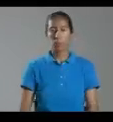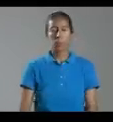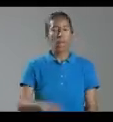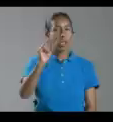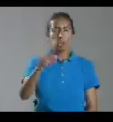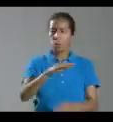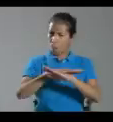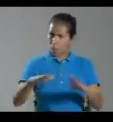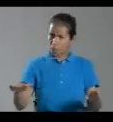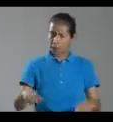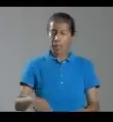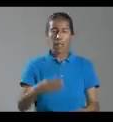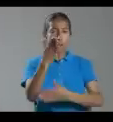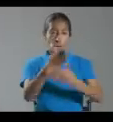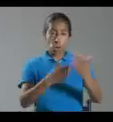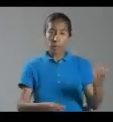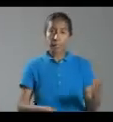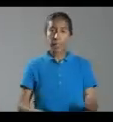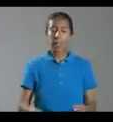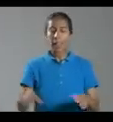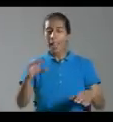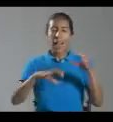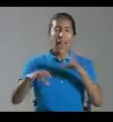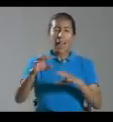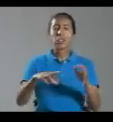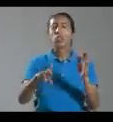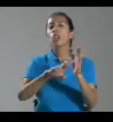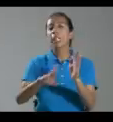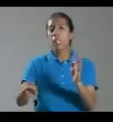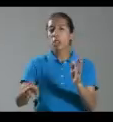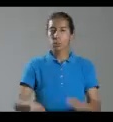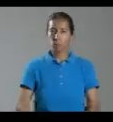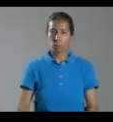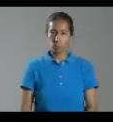no basta con ir a actos religiosos.